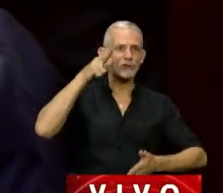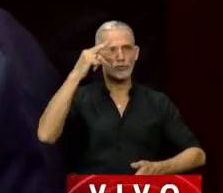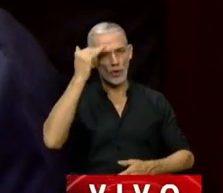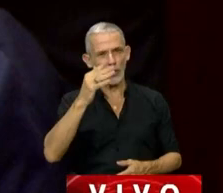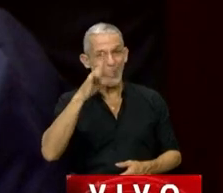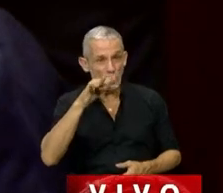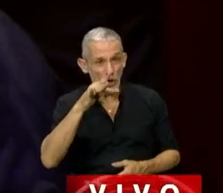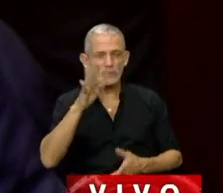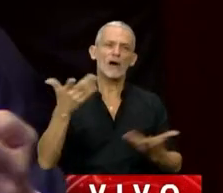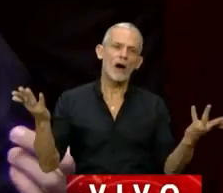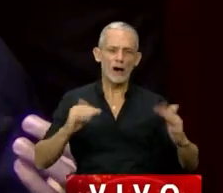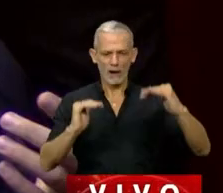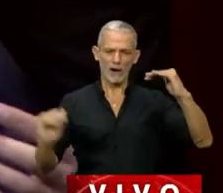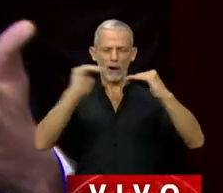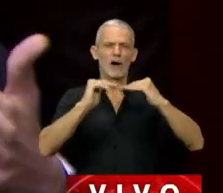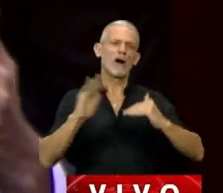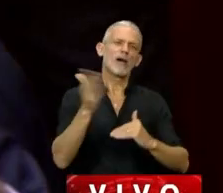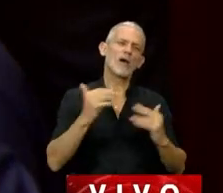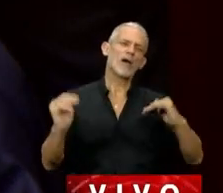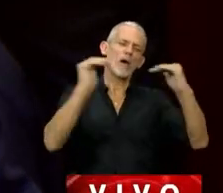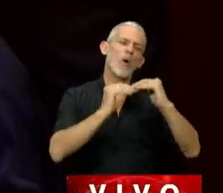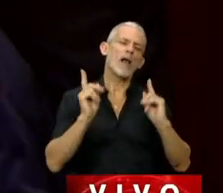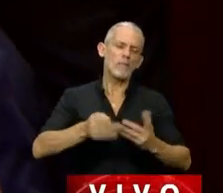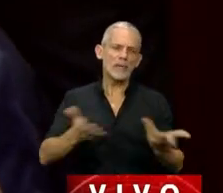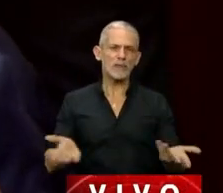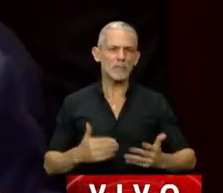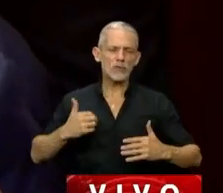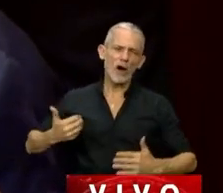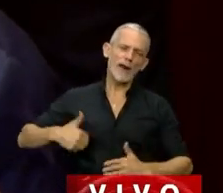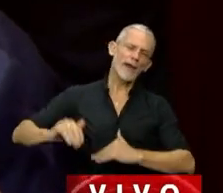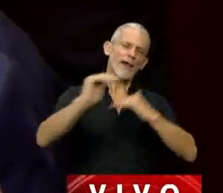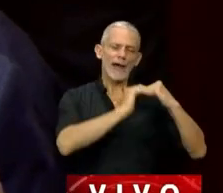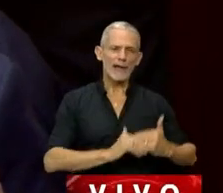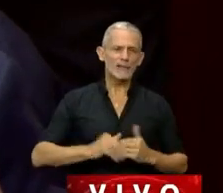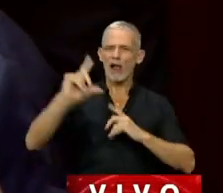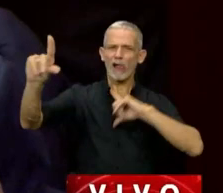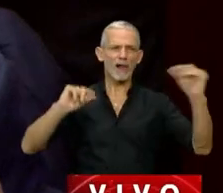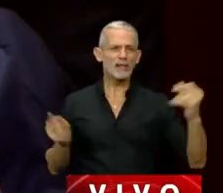814 y nos equiparó a todos en la misma línea, sin